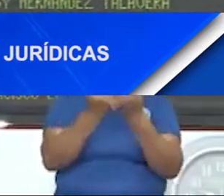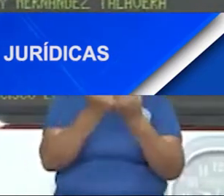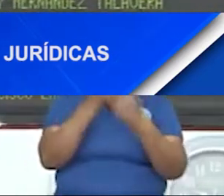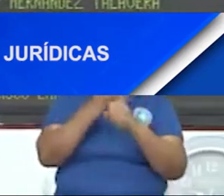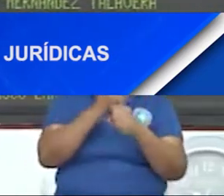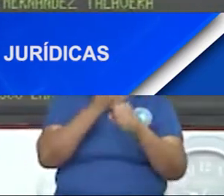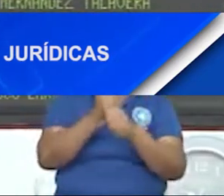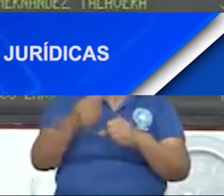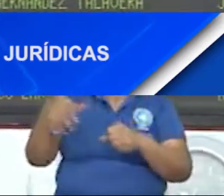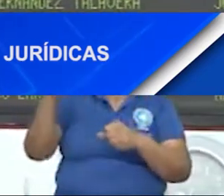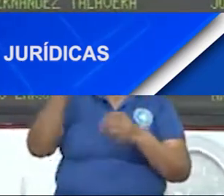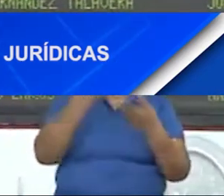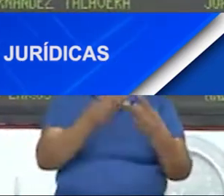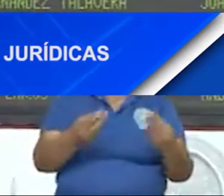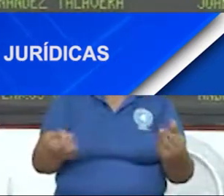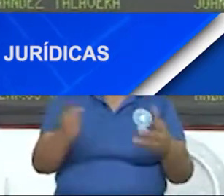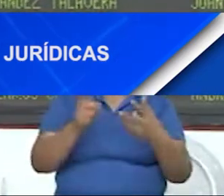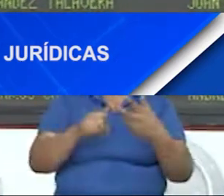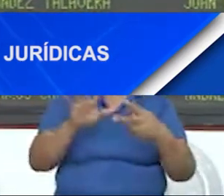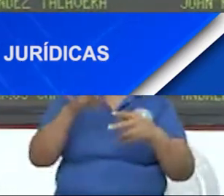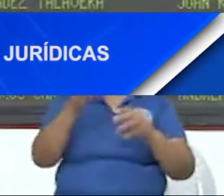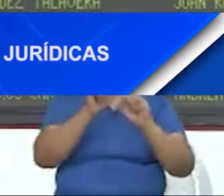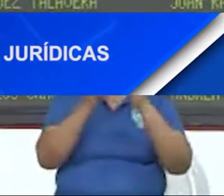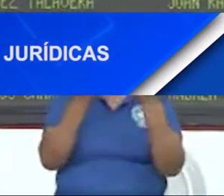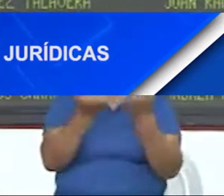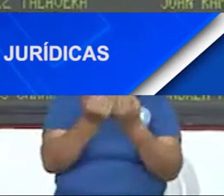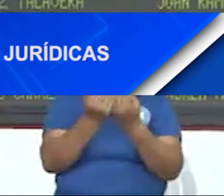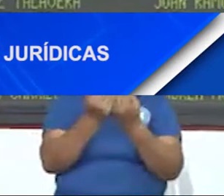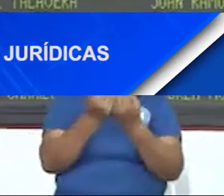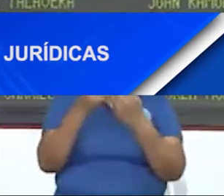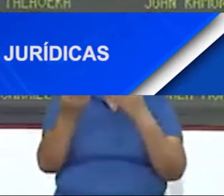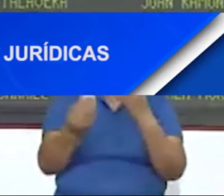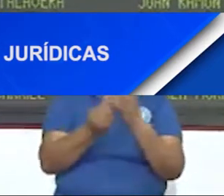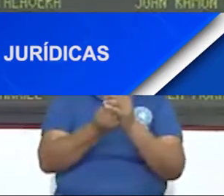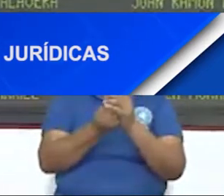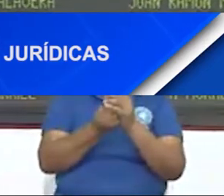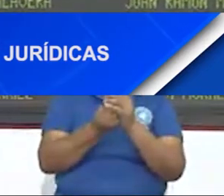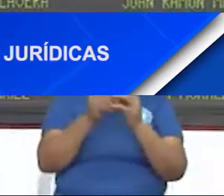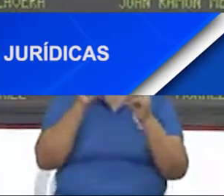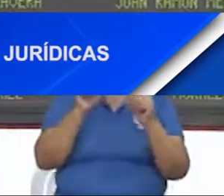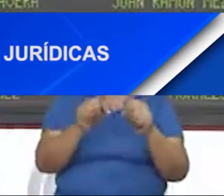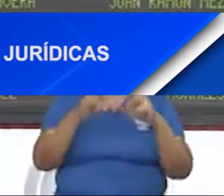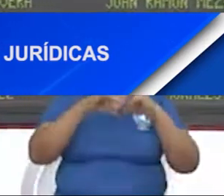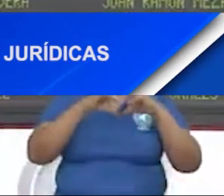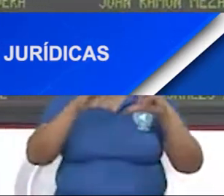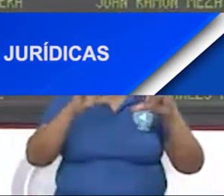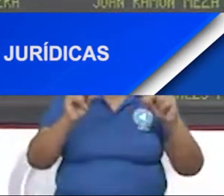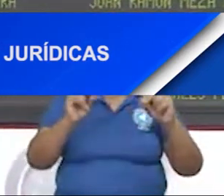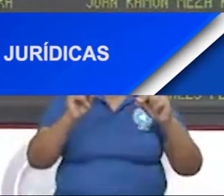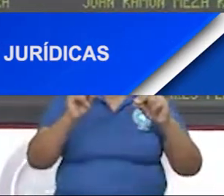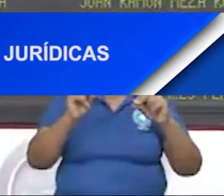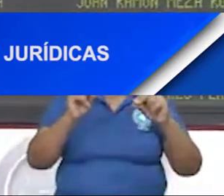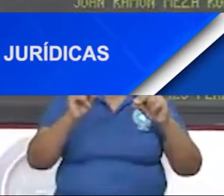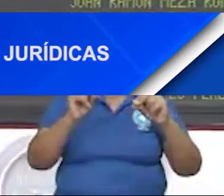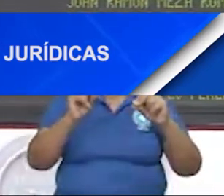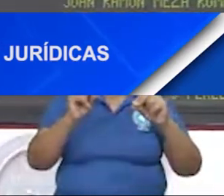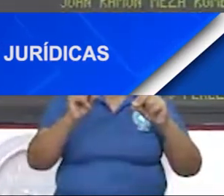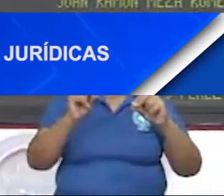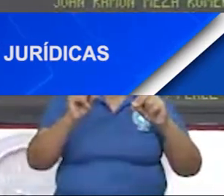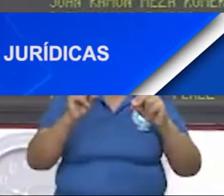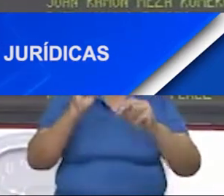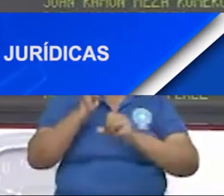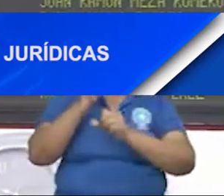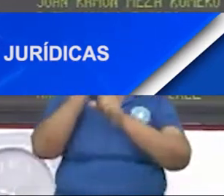domicilio especificado para cada una de ellas, en el detalle contenido en el anexo del presente decreto. La